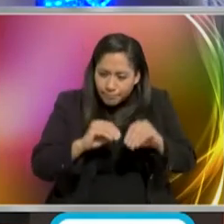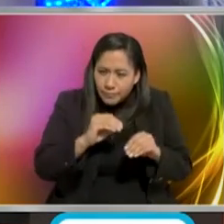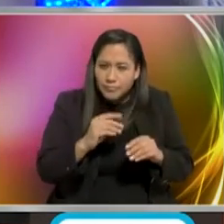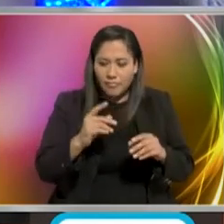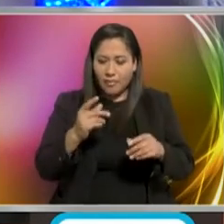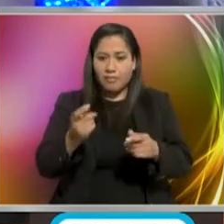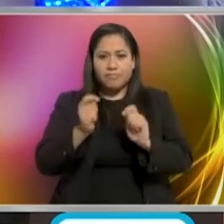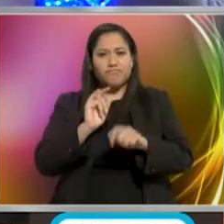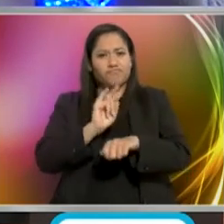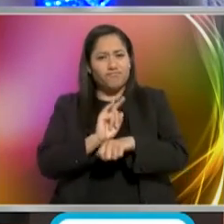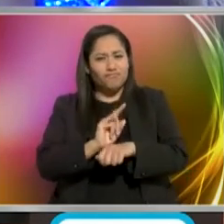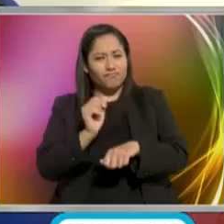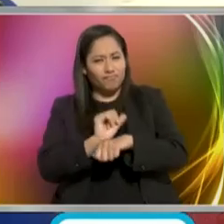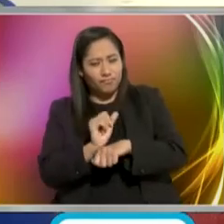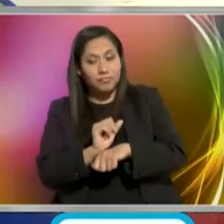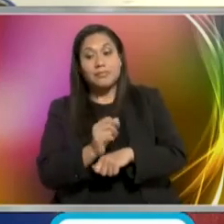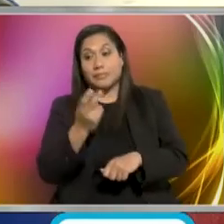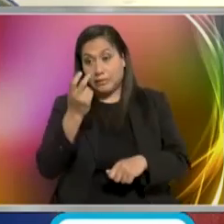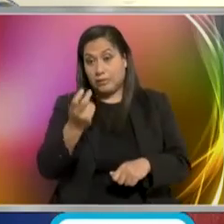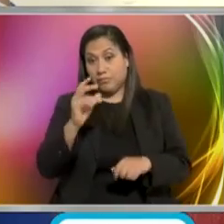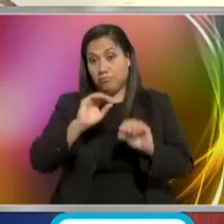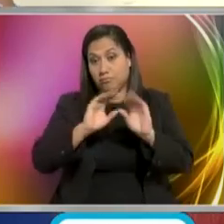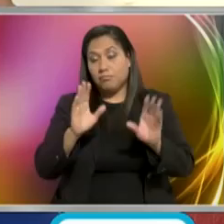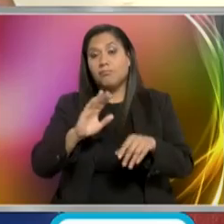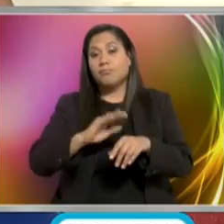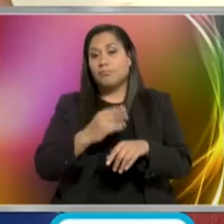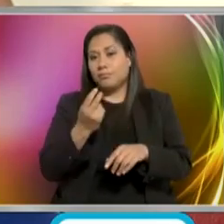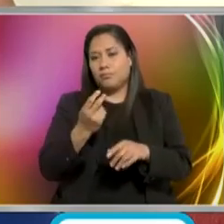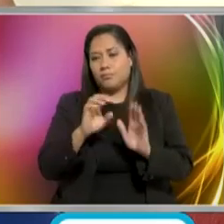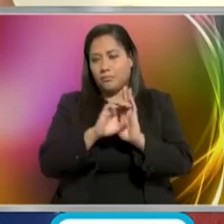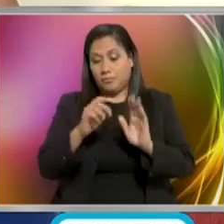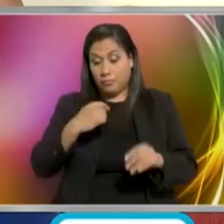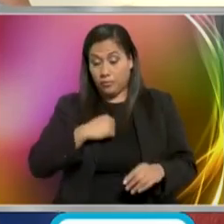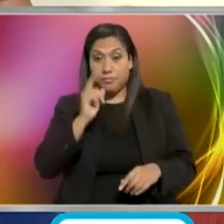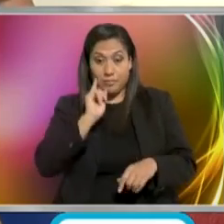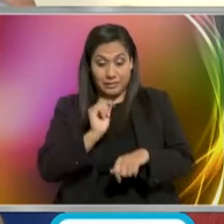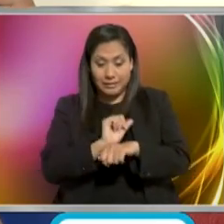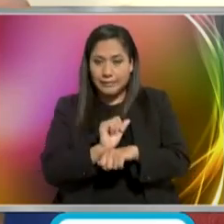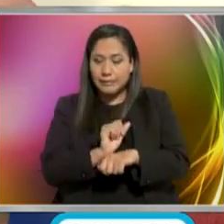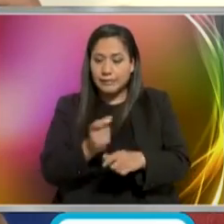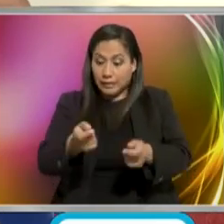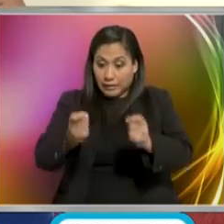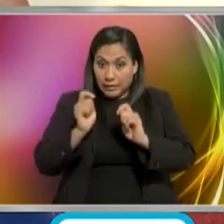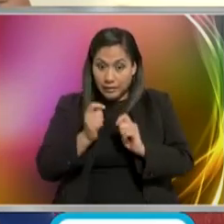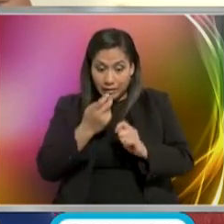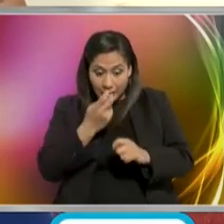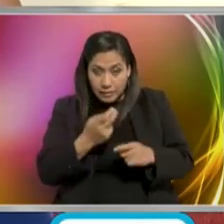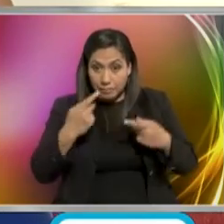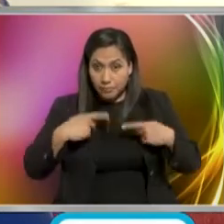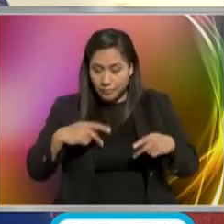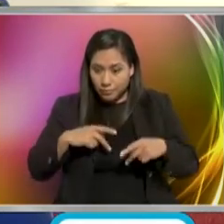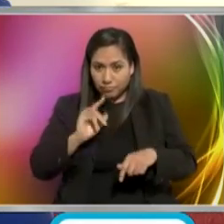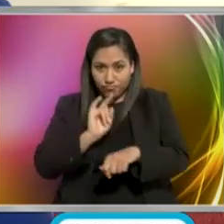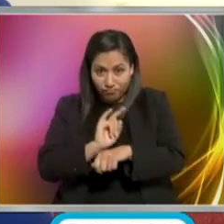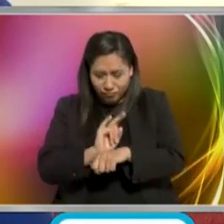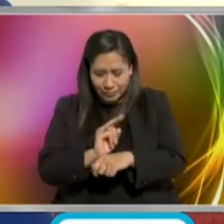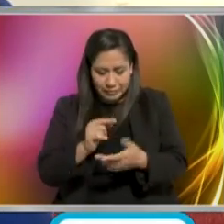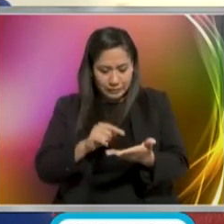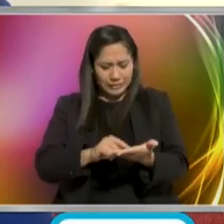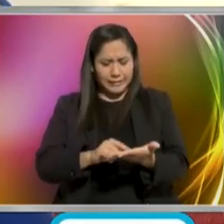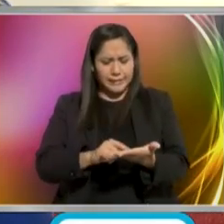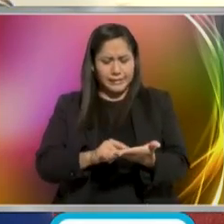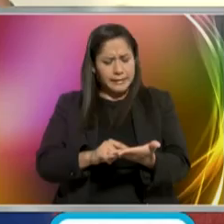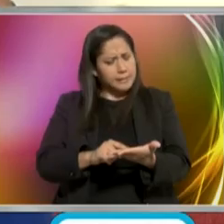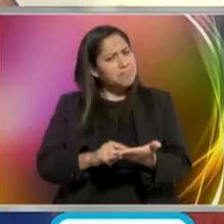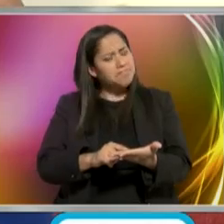Angélica? Exactamente, aparte, como tú lo dices, en este caso como actriz siempre es un reto representar este tipo de personajes que realmente